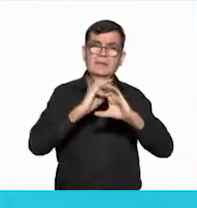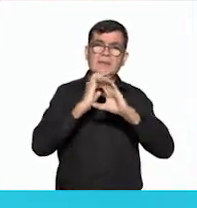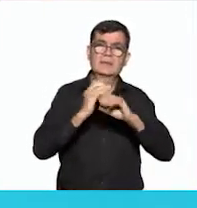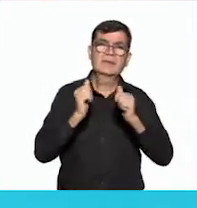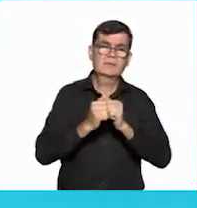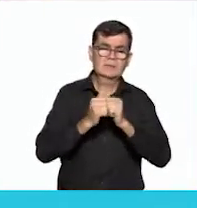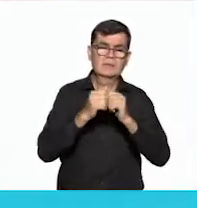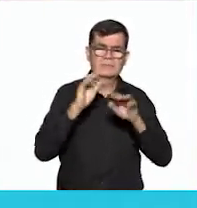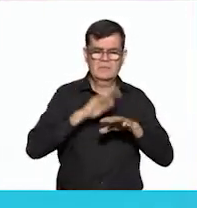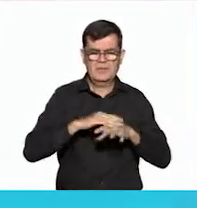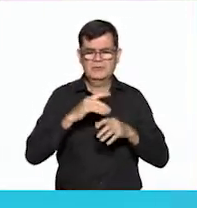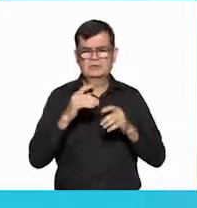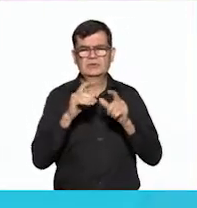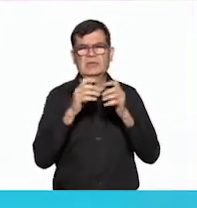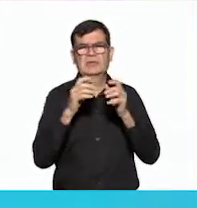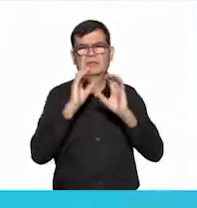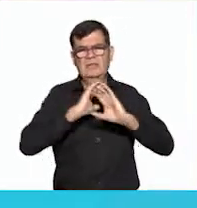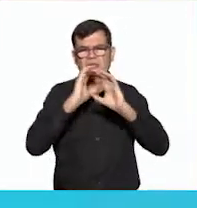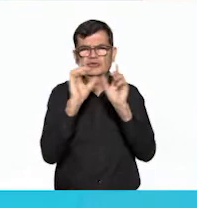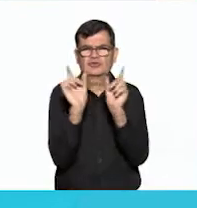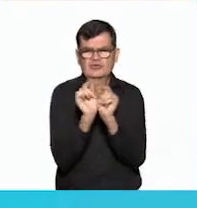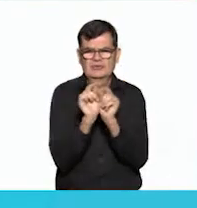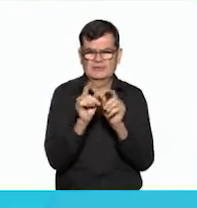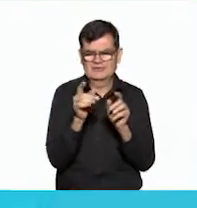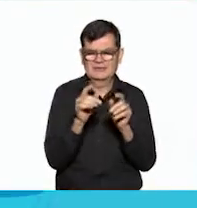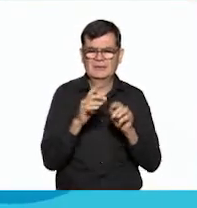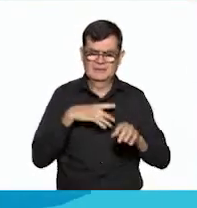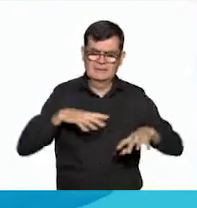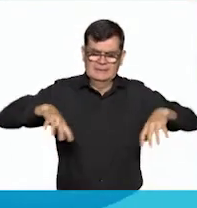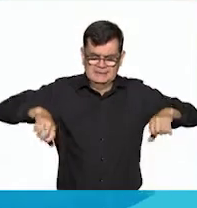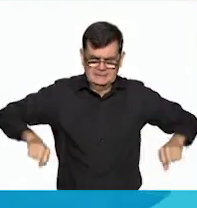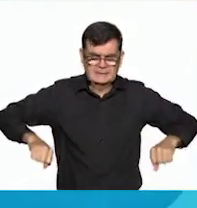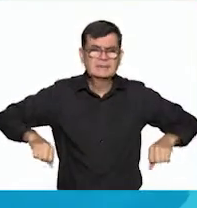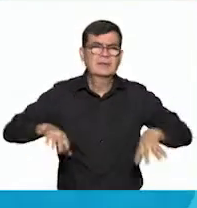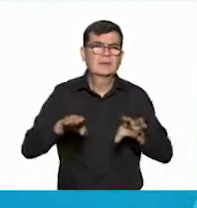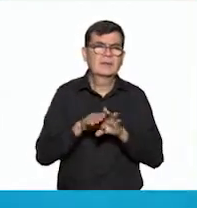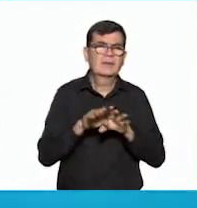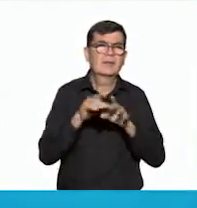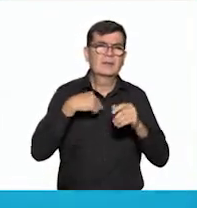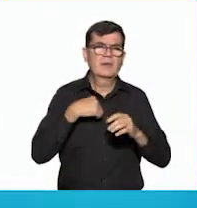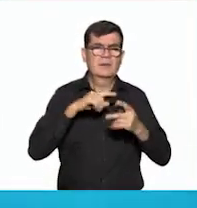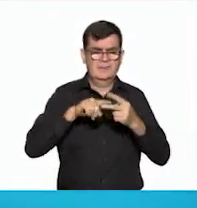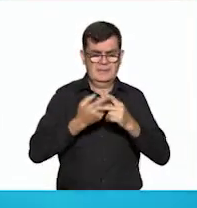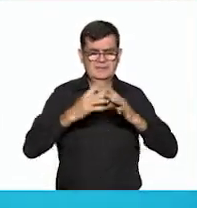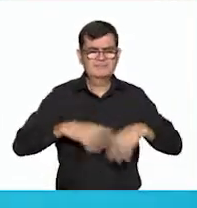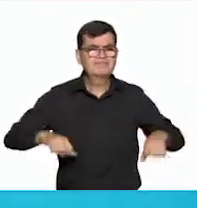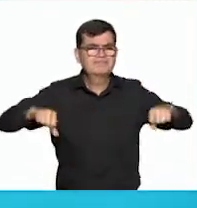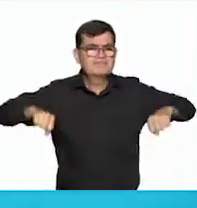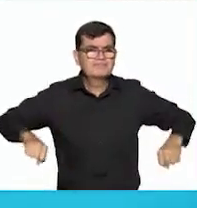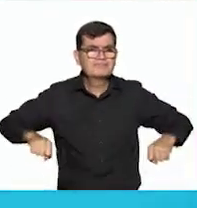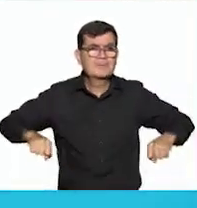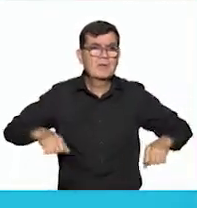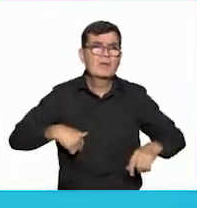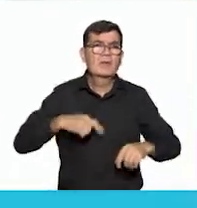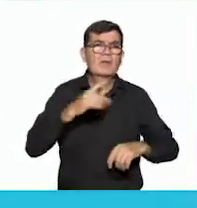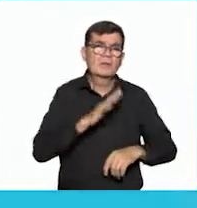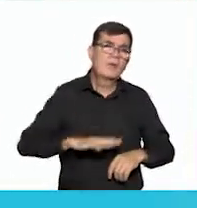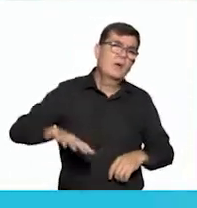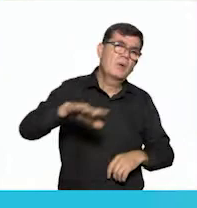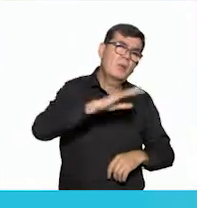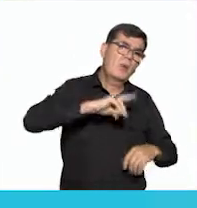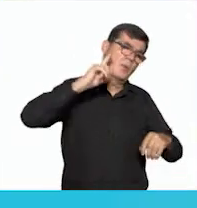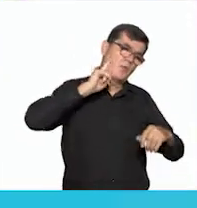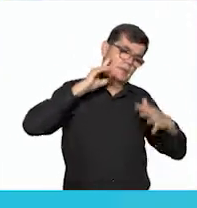rondas infantiles más populares. Tómense de la mano porque voy a empezar. Doña